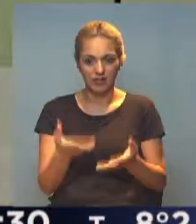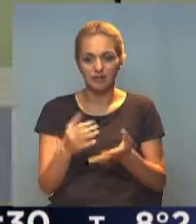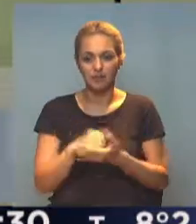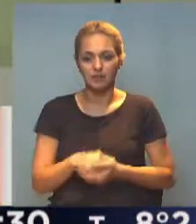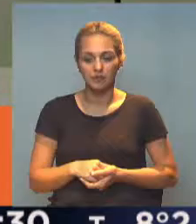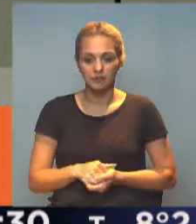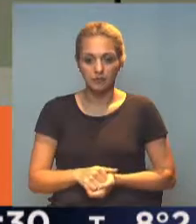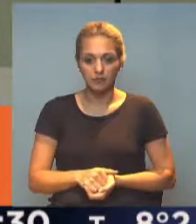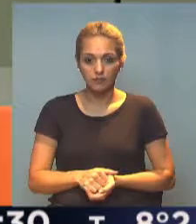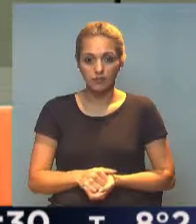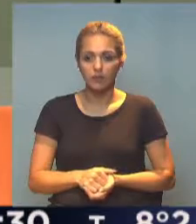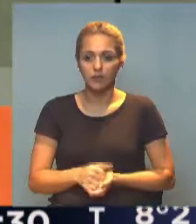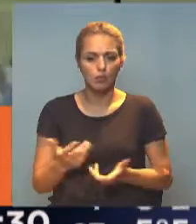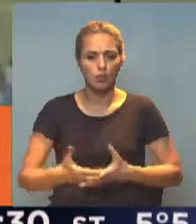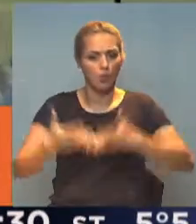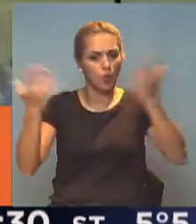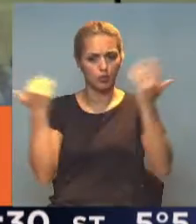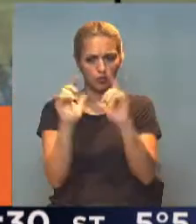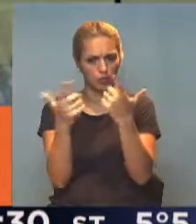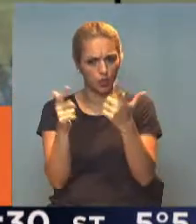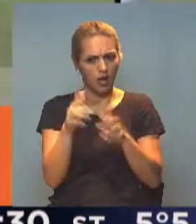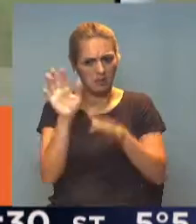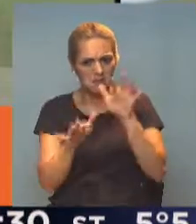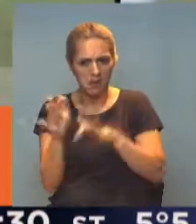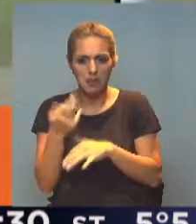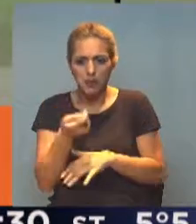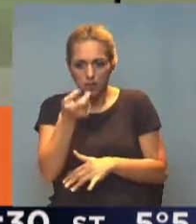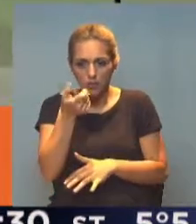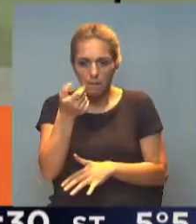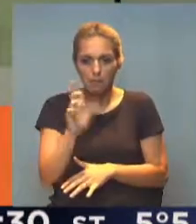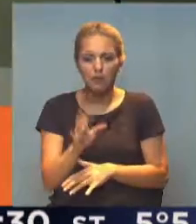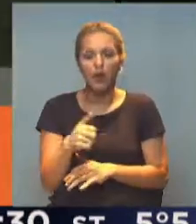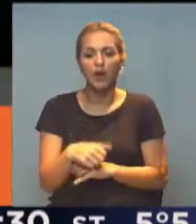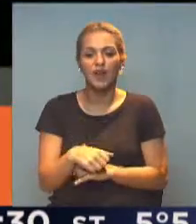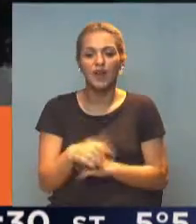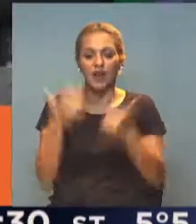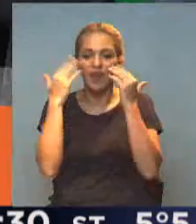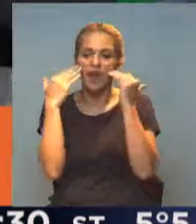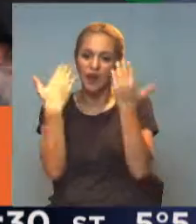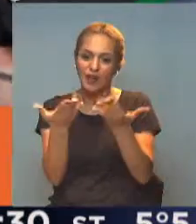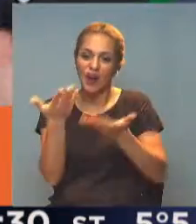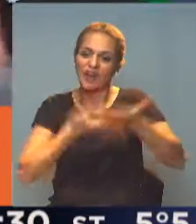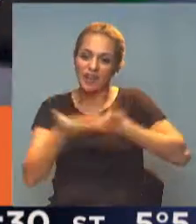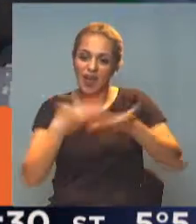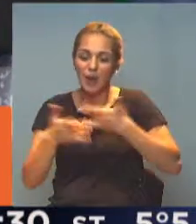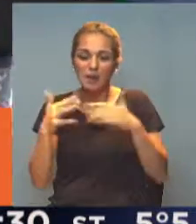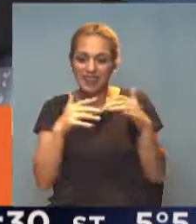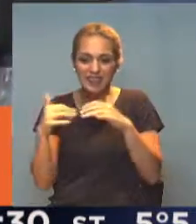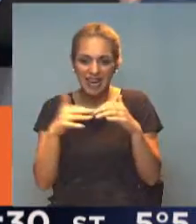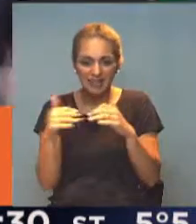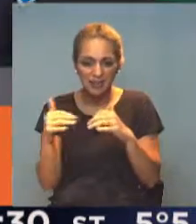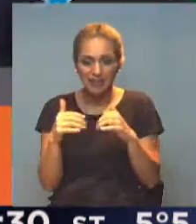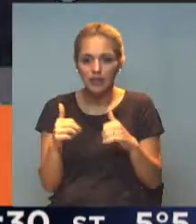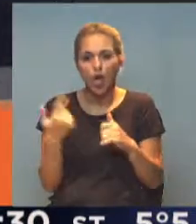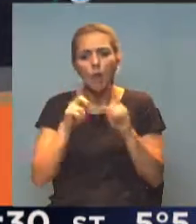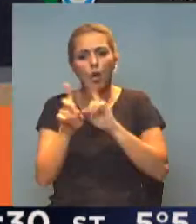muy pocos casos en el mundo, y vos también, por supuesto, tuvieron el honor de compartir un campo de juego, pero no en un partido